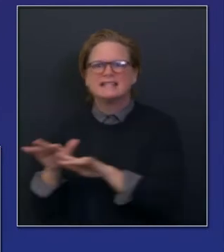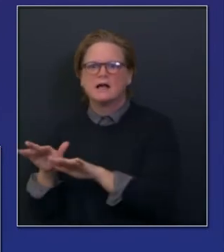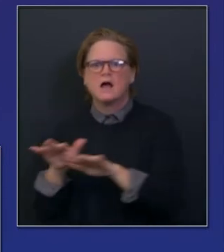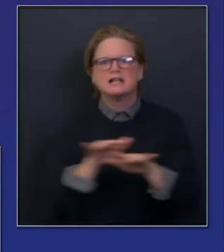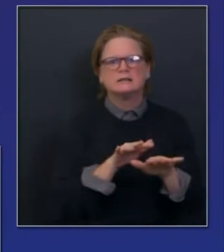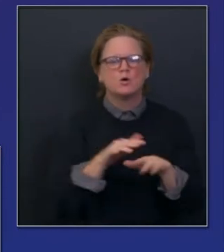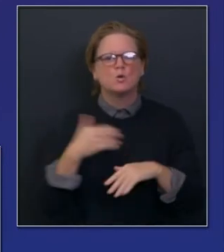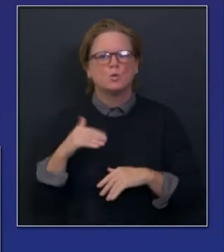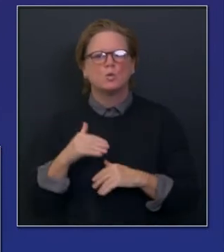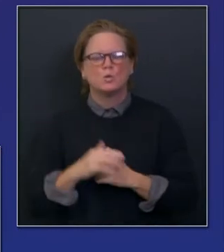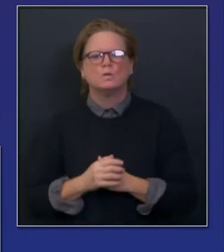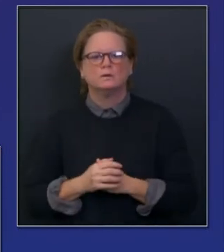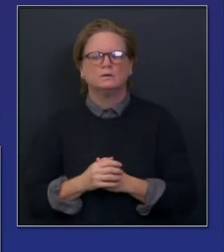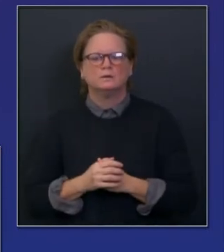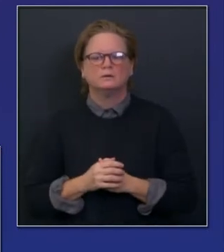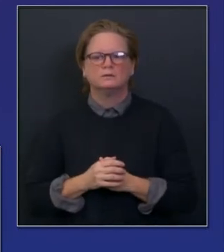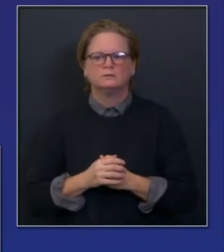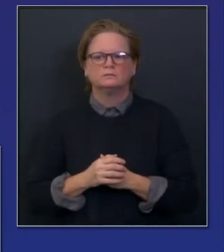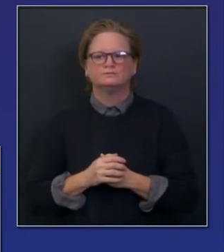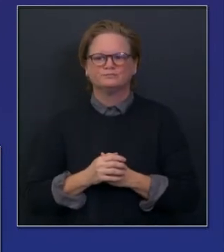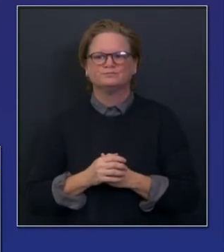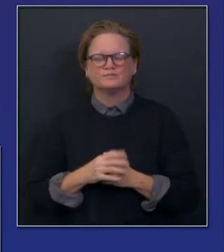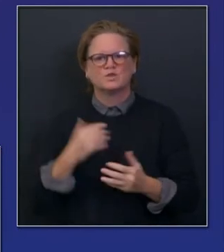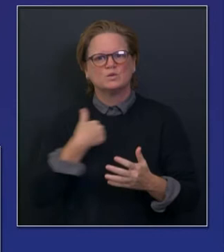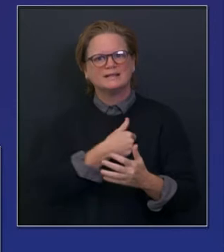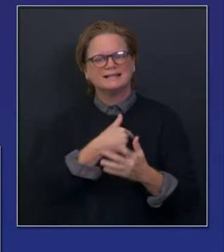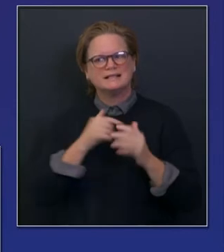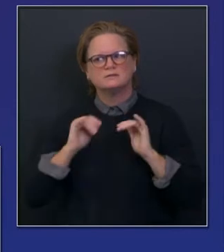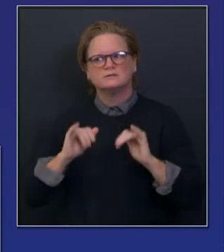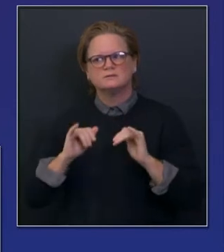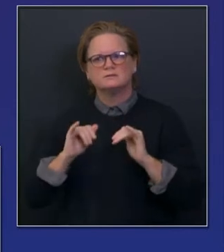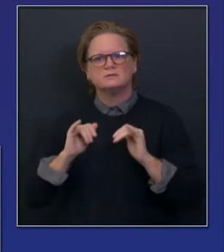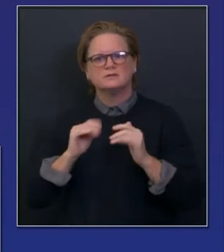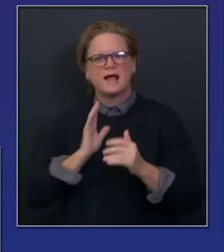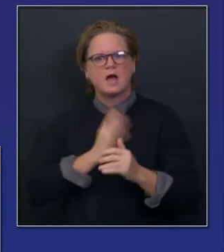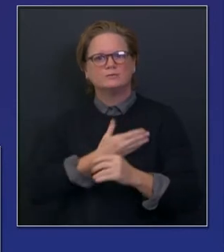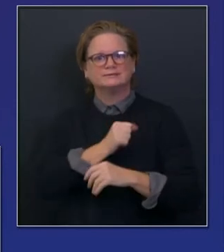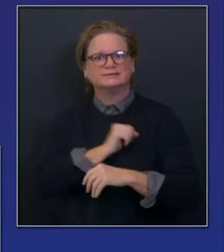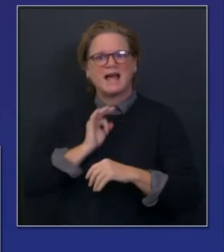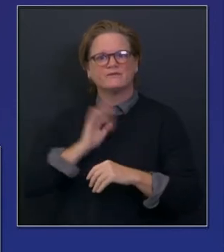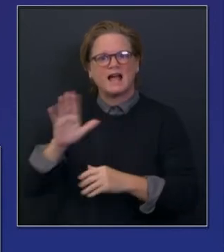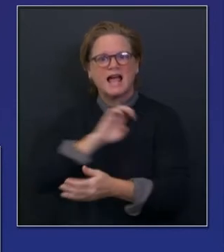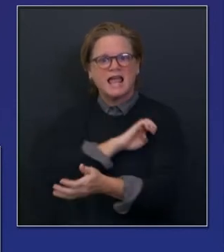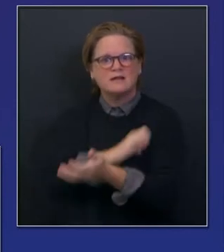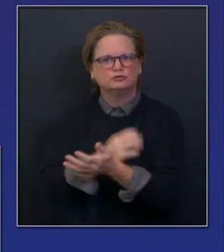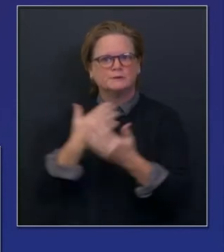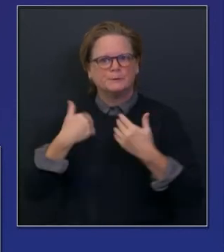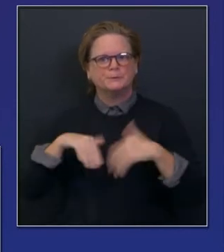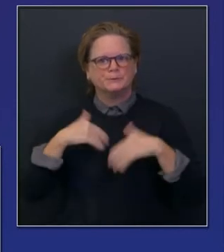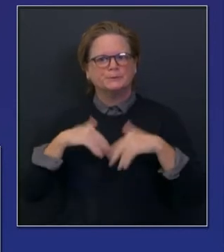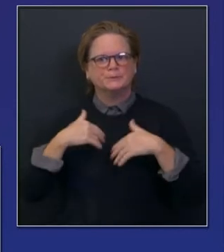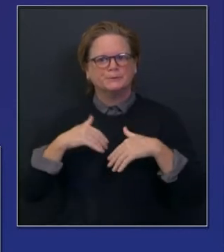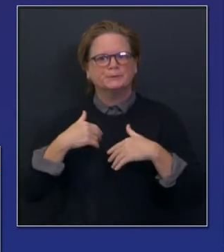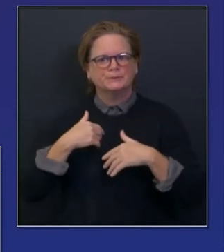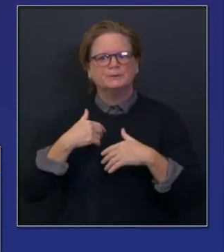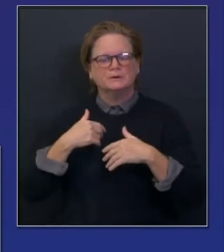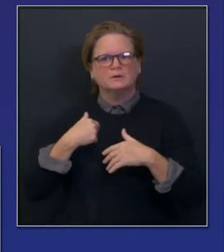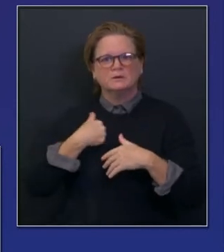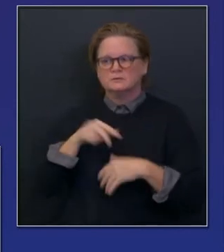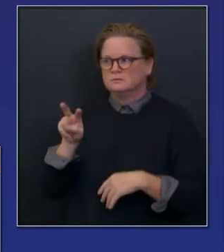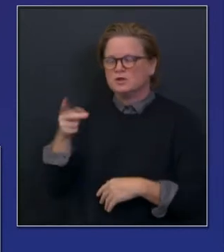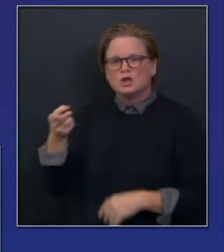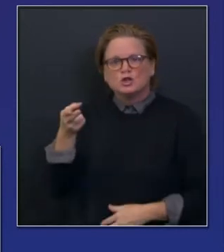que estamos aprovechando los recursos, expresando empatía y preocupación por estos